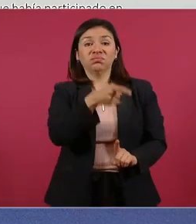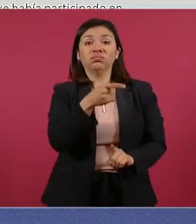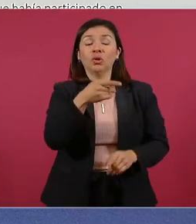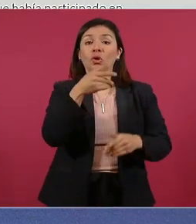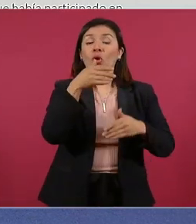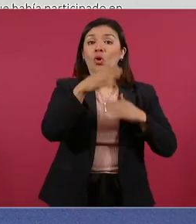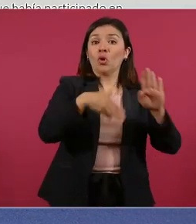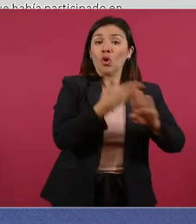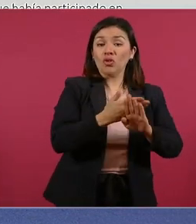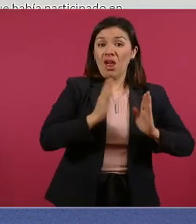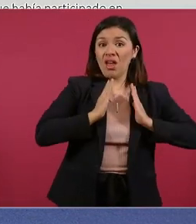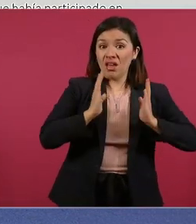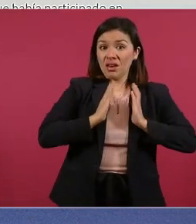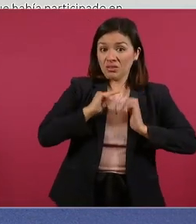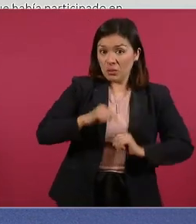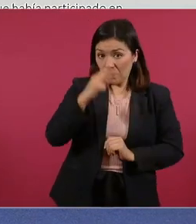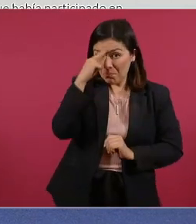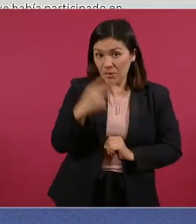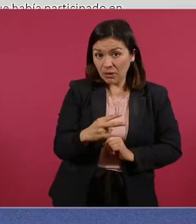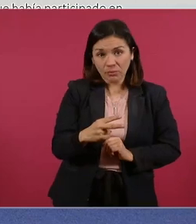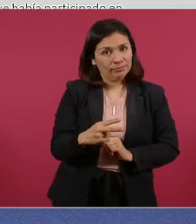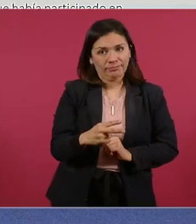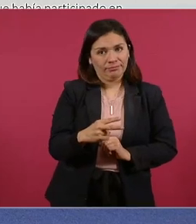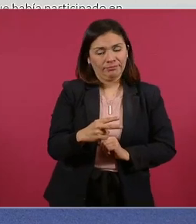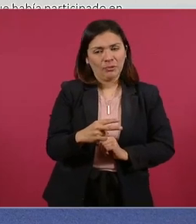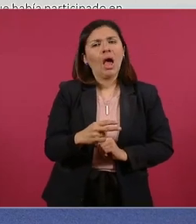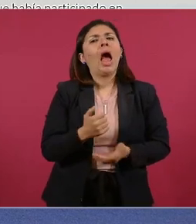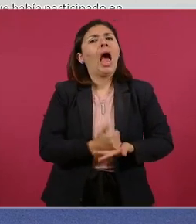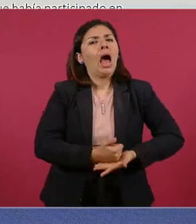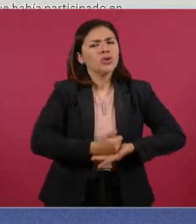ejército mexicano. Cooperación sí,